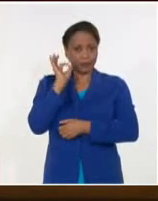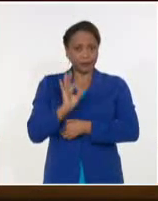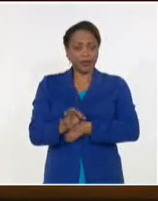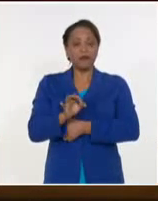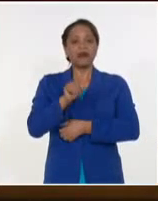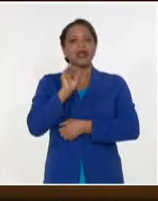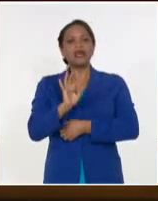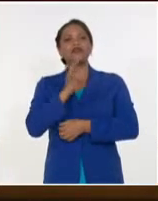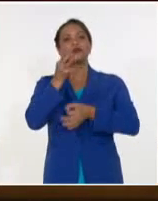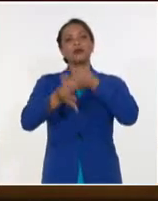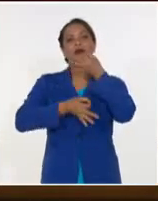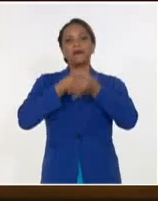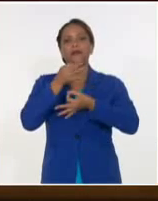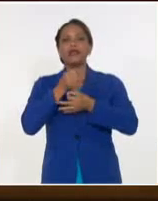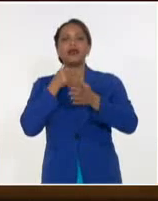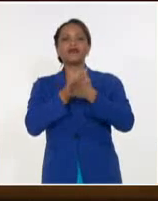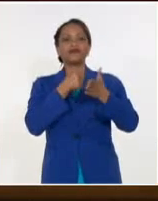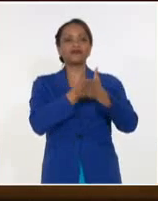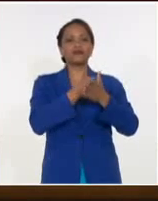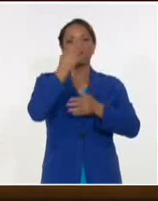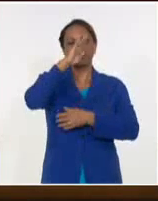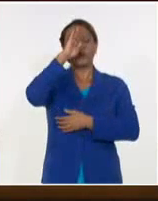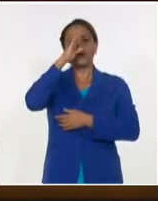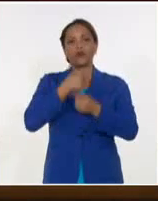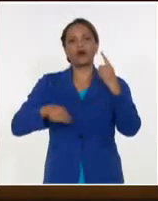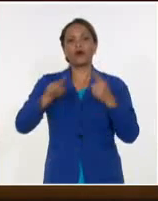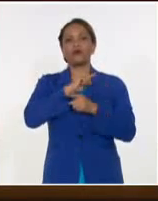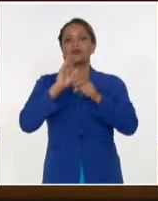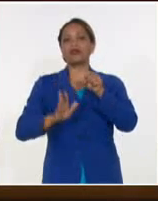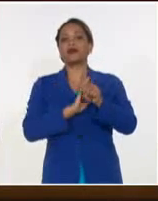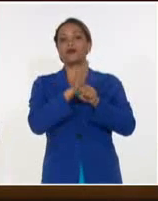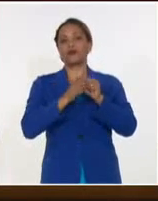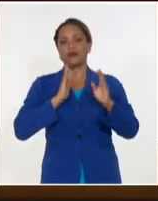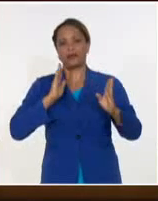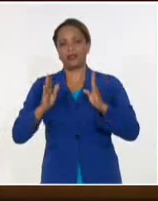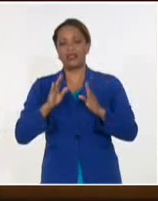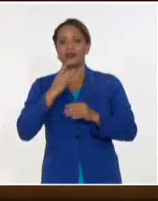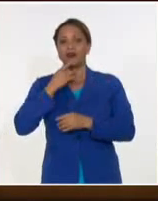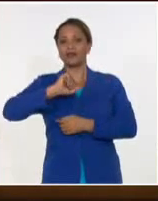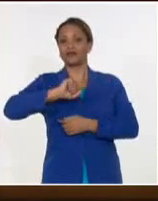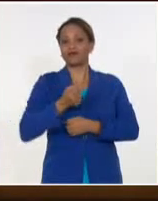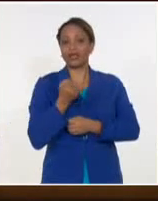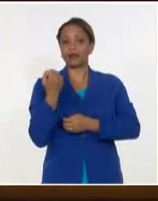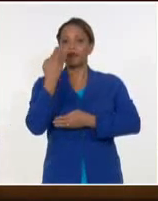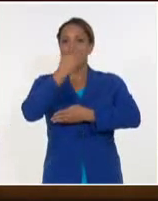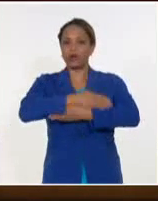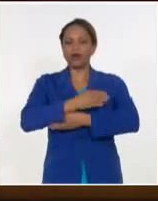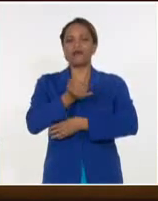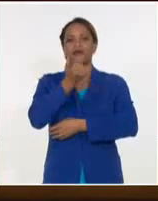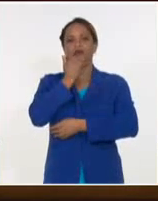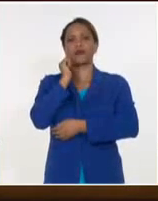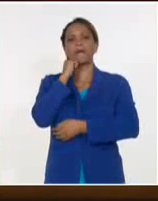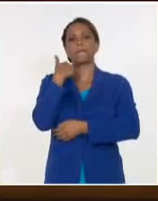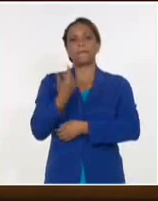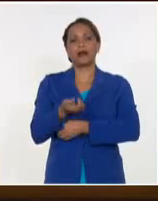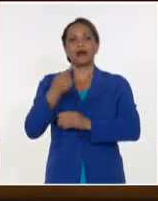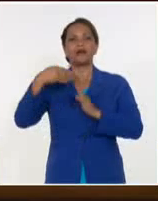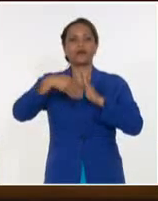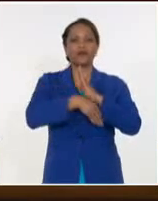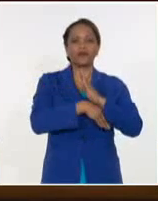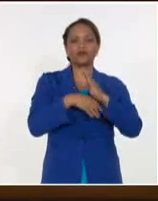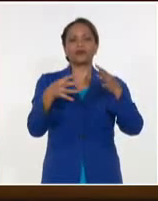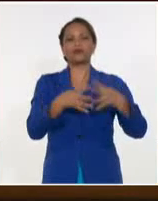explica el exitoso enfrentamiento cubano a la pandemia cuando más apretó el bloqueo y Estados Unidos obstaculizó incluso